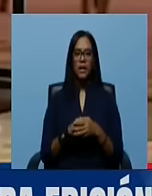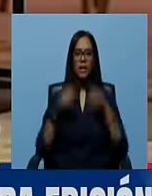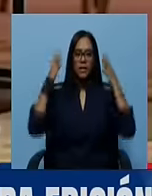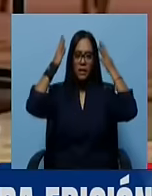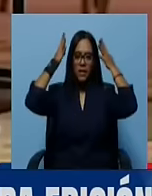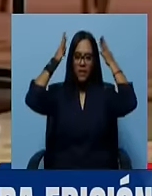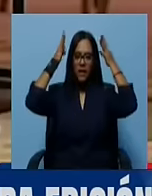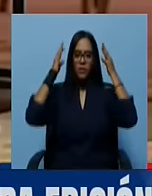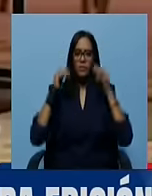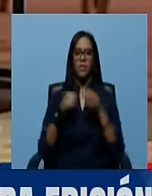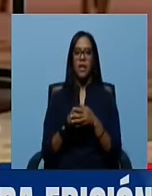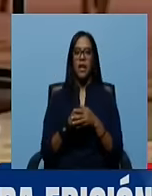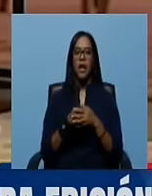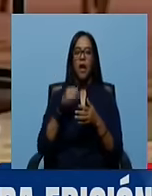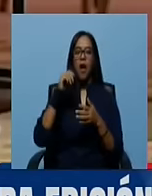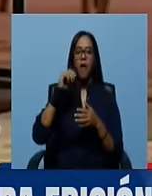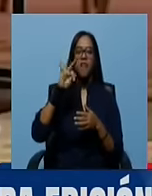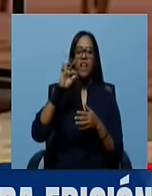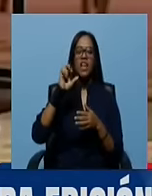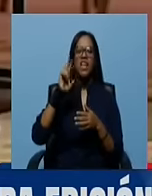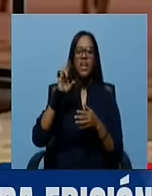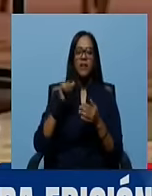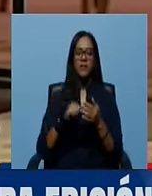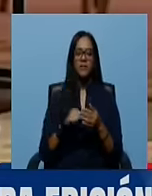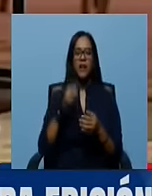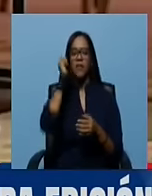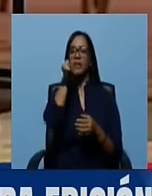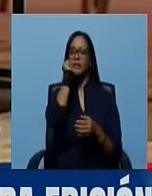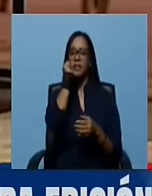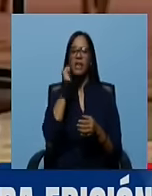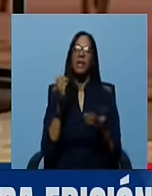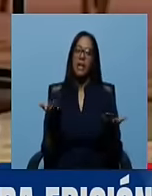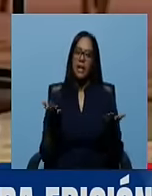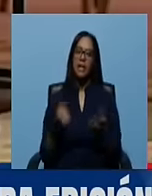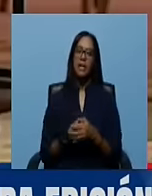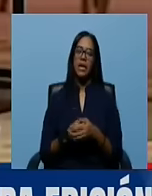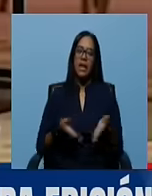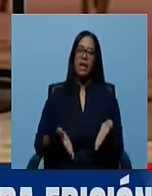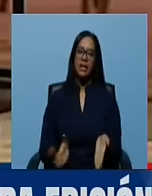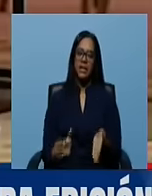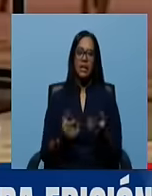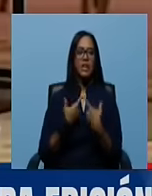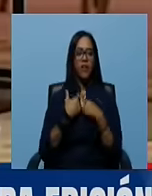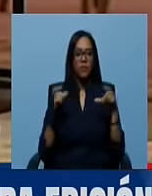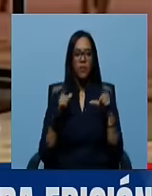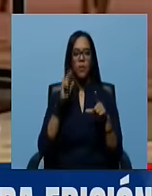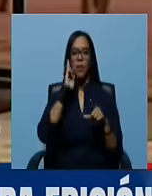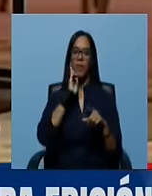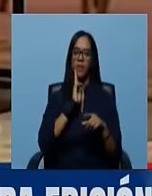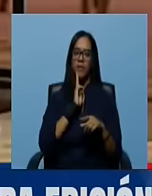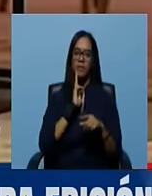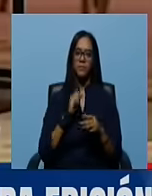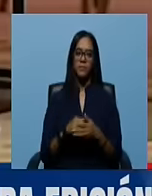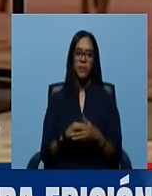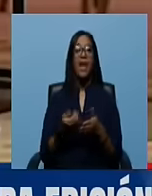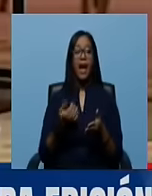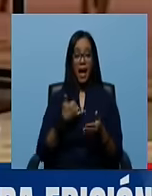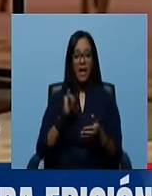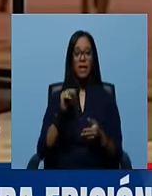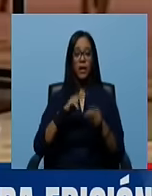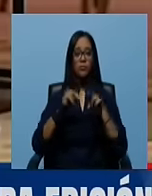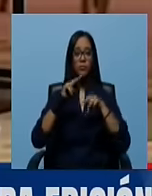José Félix Rivas, de Francisco de Miranda y la cuna del gigante de los gigantes, el gran libertador Simón Bolívar. Hay que